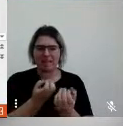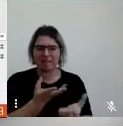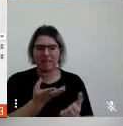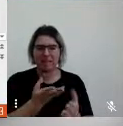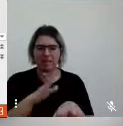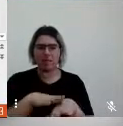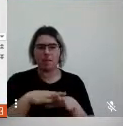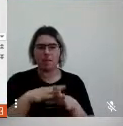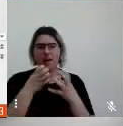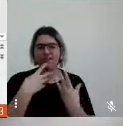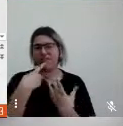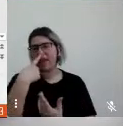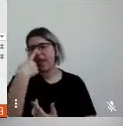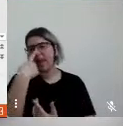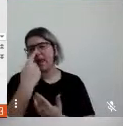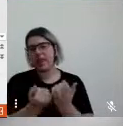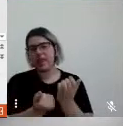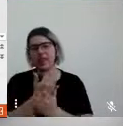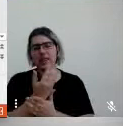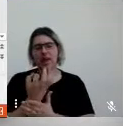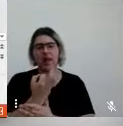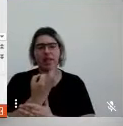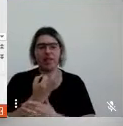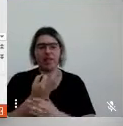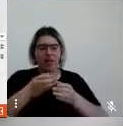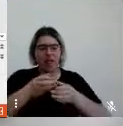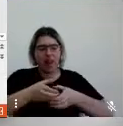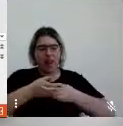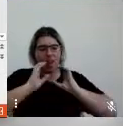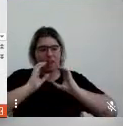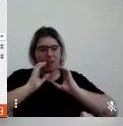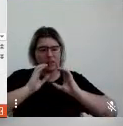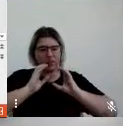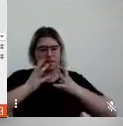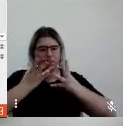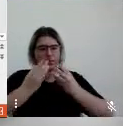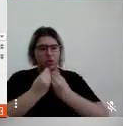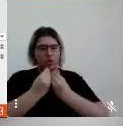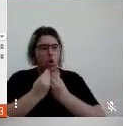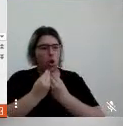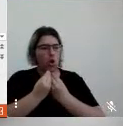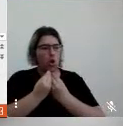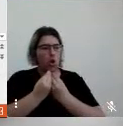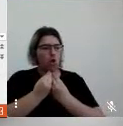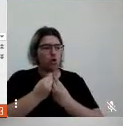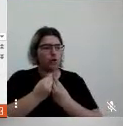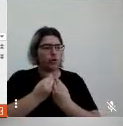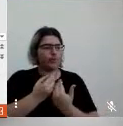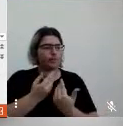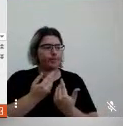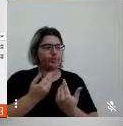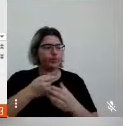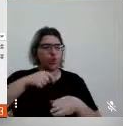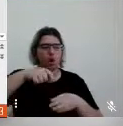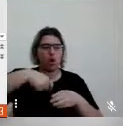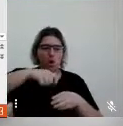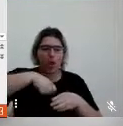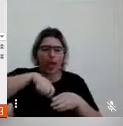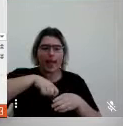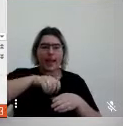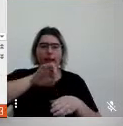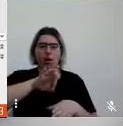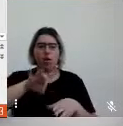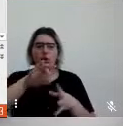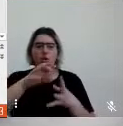día tenemos que consumir el vaso de leche con cacao o con galletas para Pero obtener